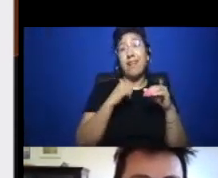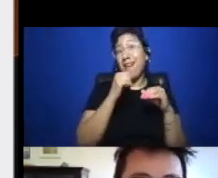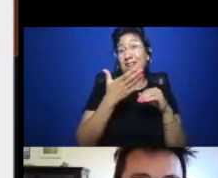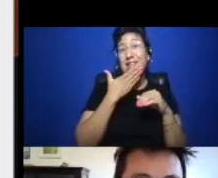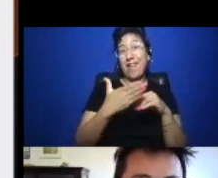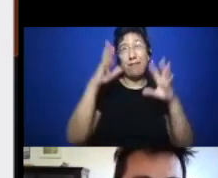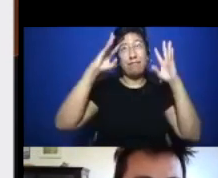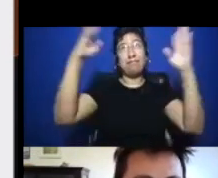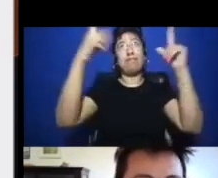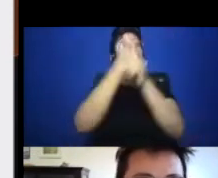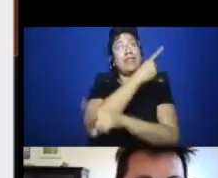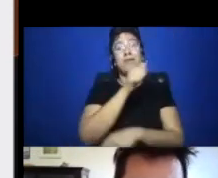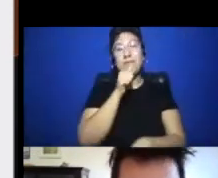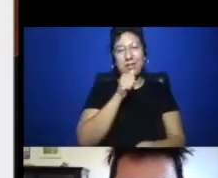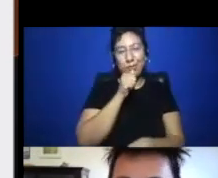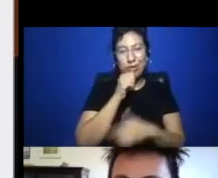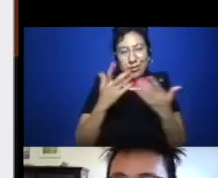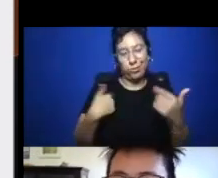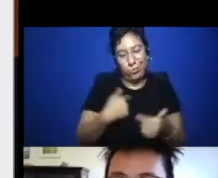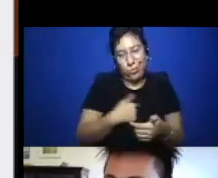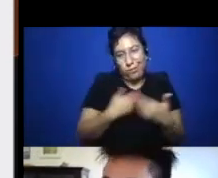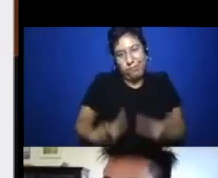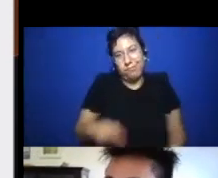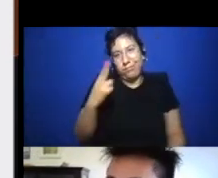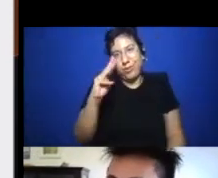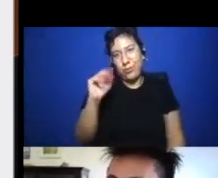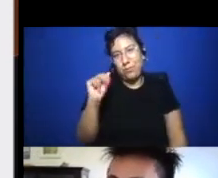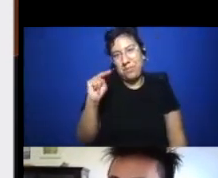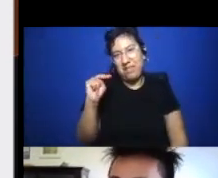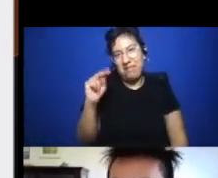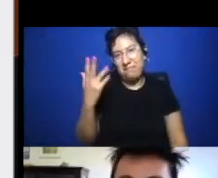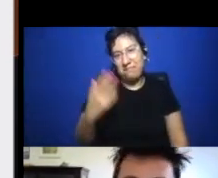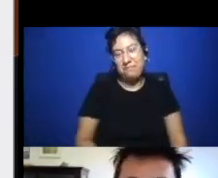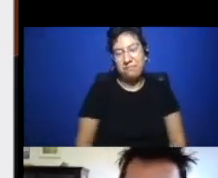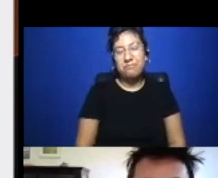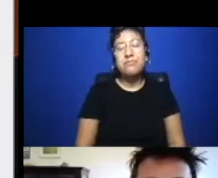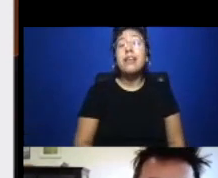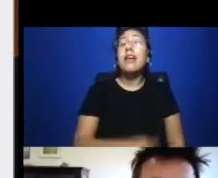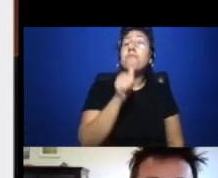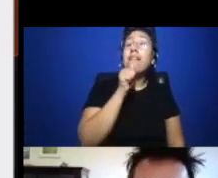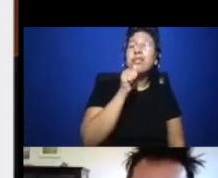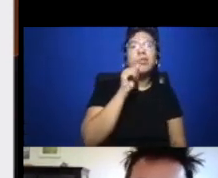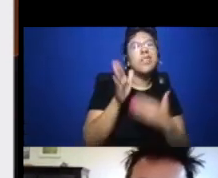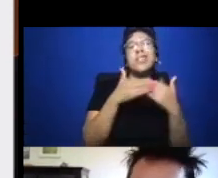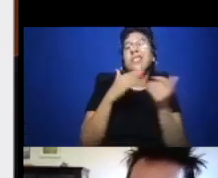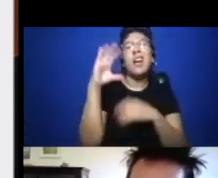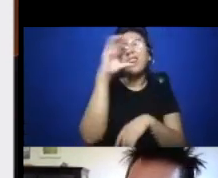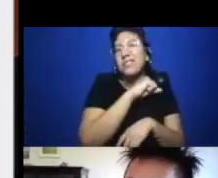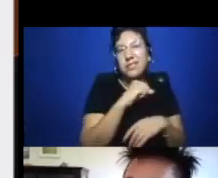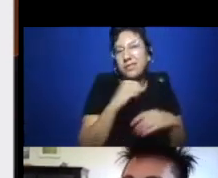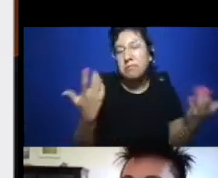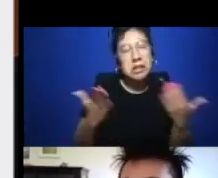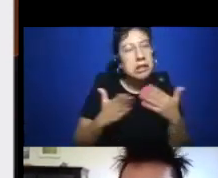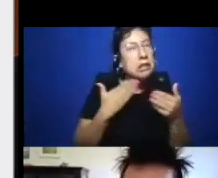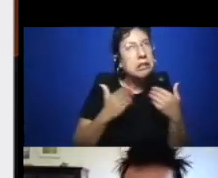no somos tan buenos haciendo buenas contraseñas como seres humanos independientes. Así que las contraseñas son fáciles